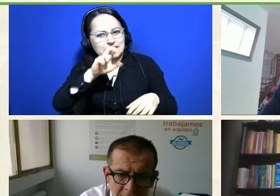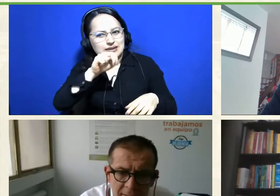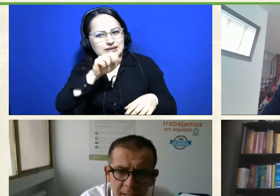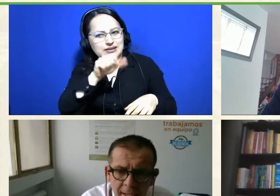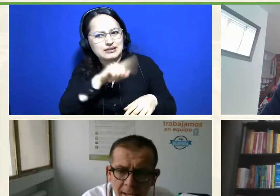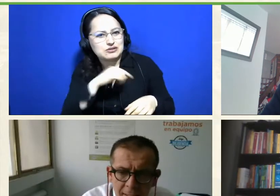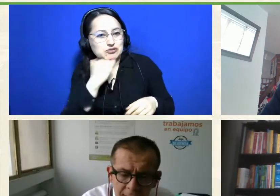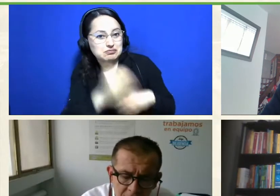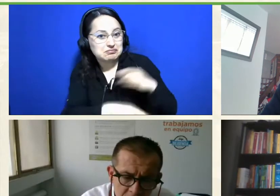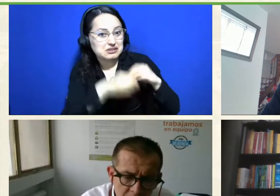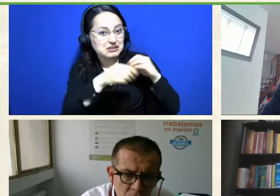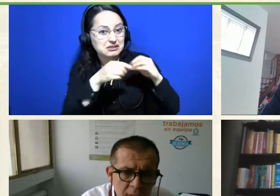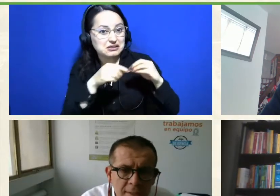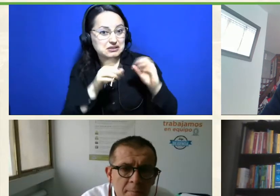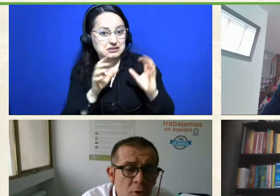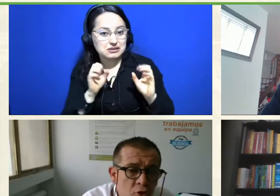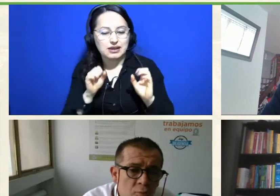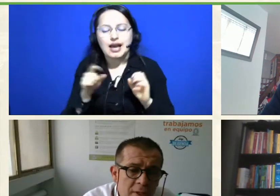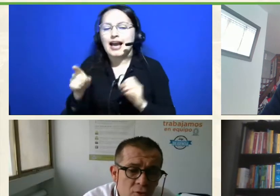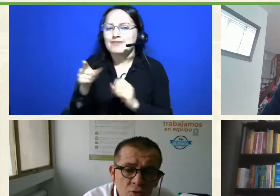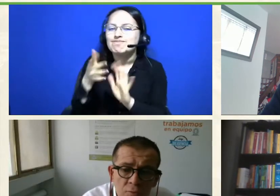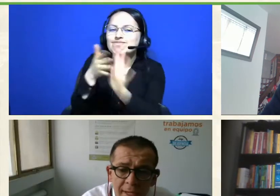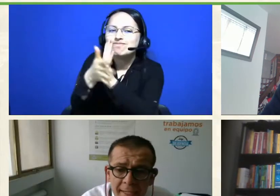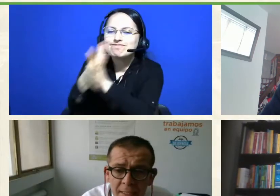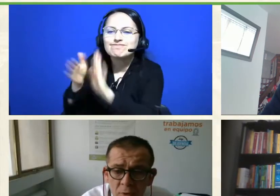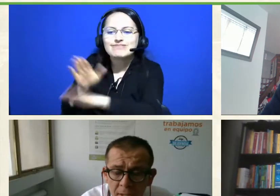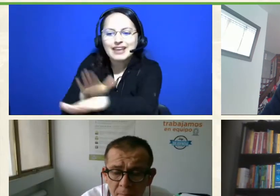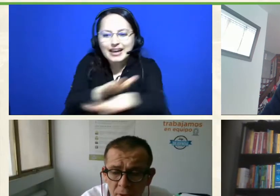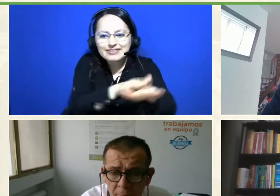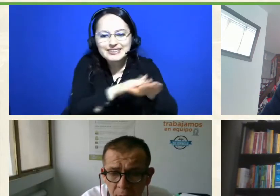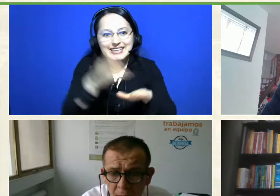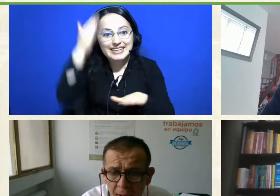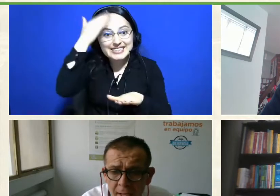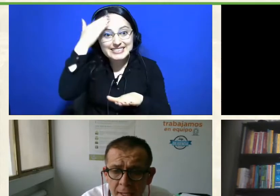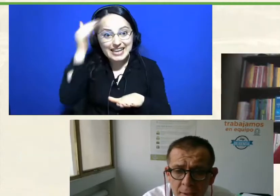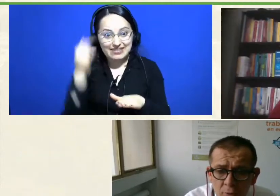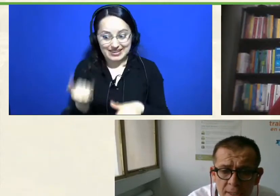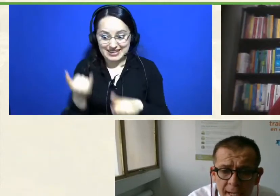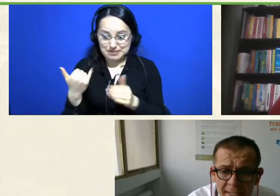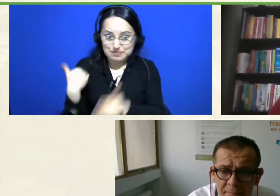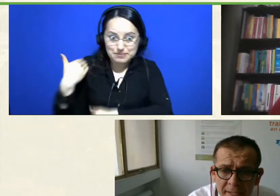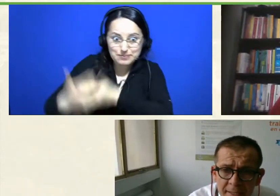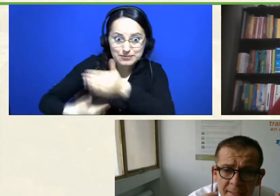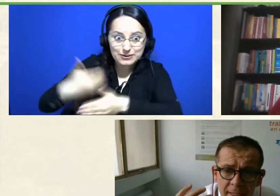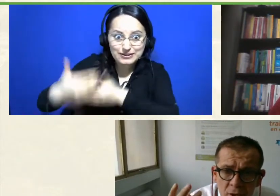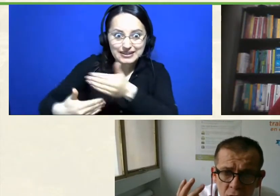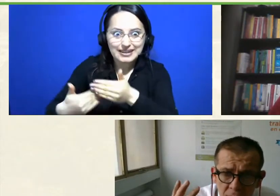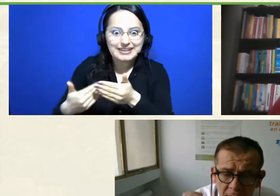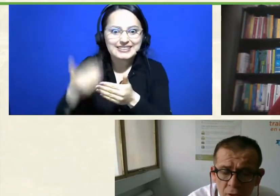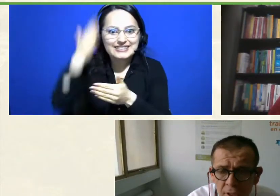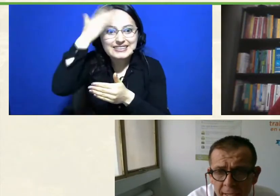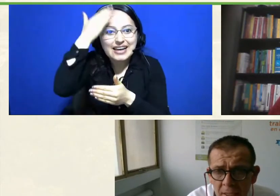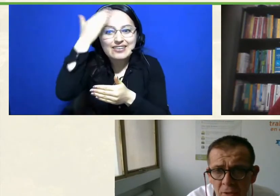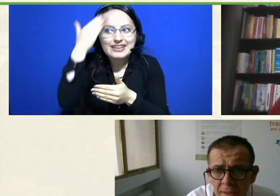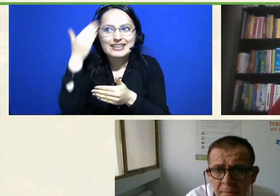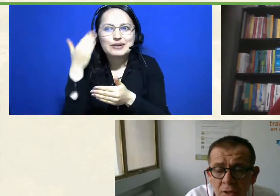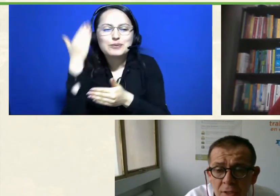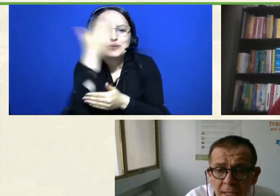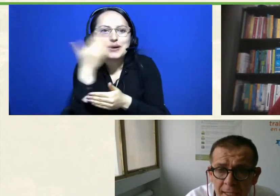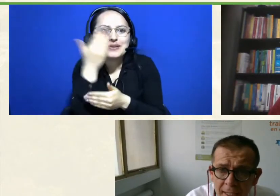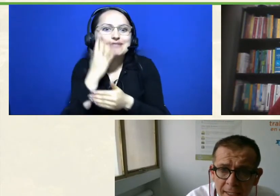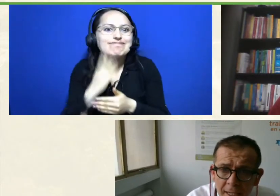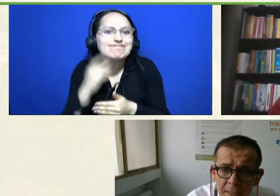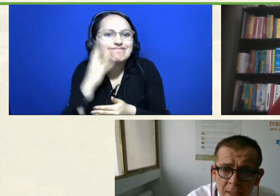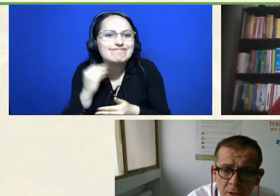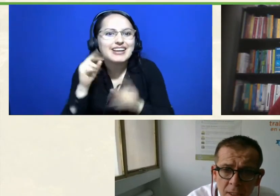el mensaje al interior del IDU y es que, por supuesto, es un mecanismo que pone a prueba nuestra experticia y conocimiento técnico en términos